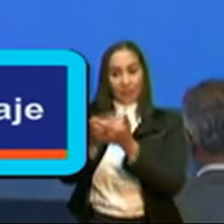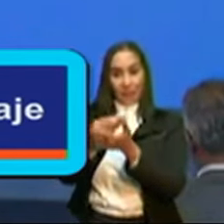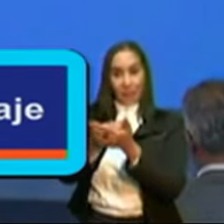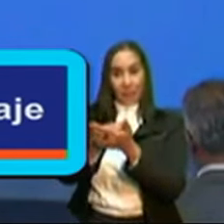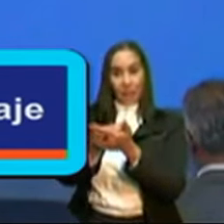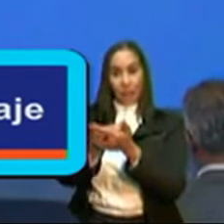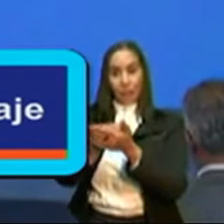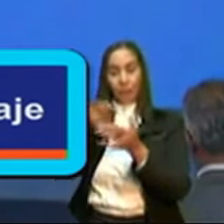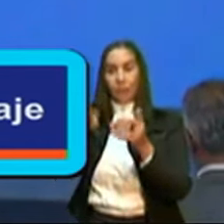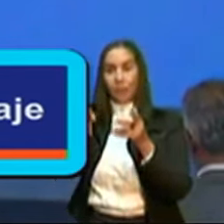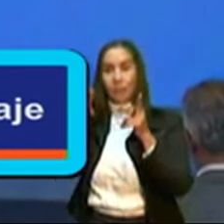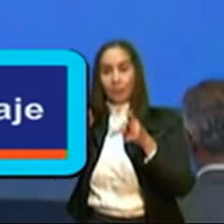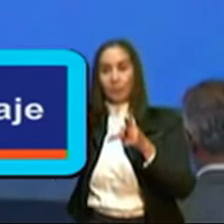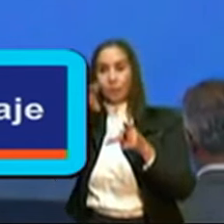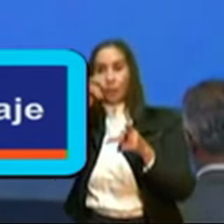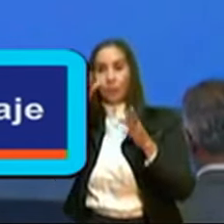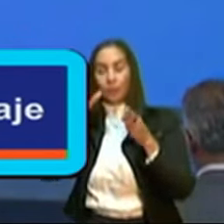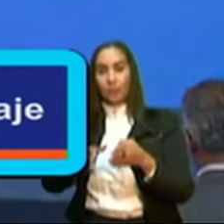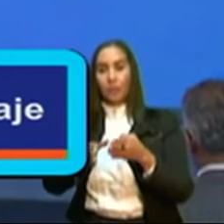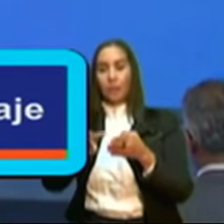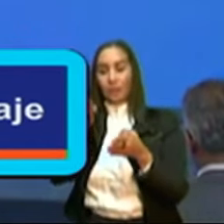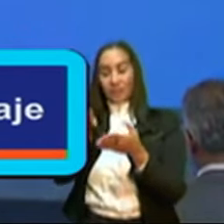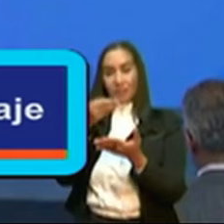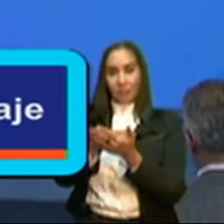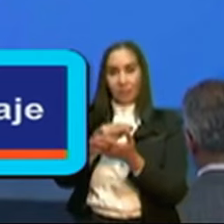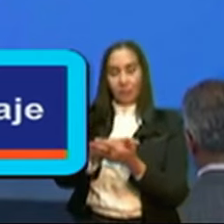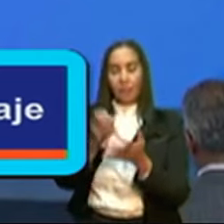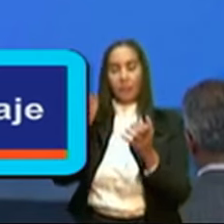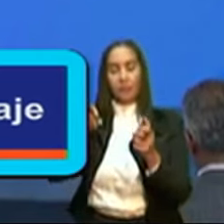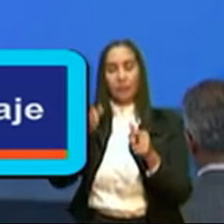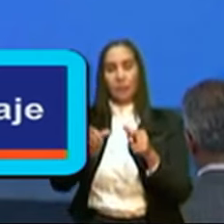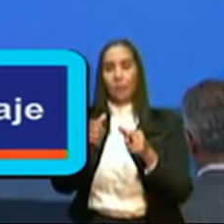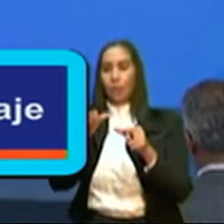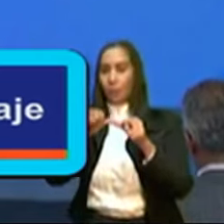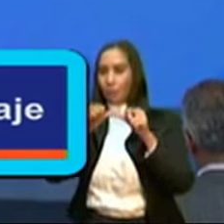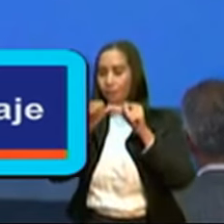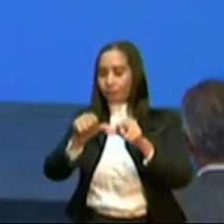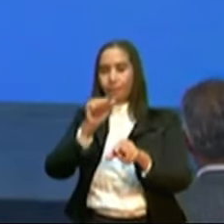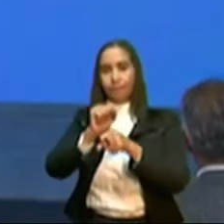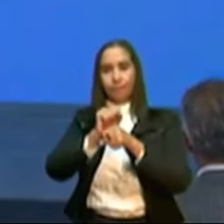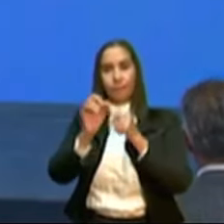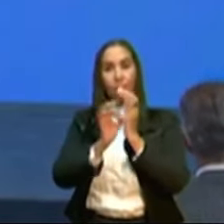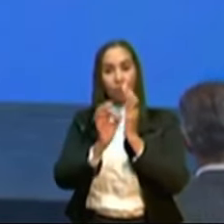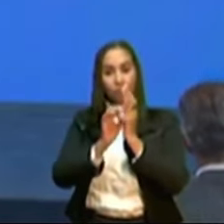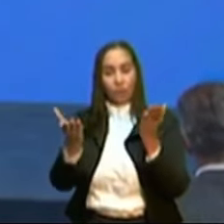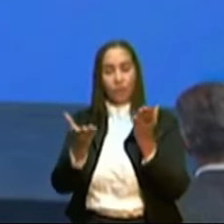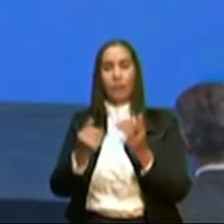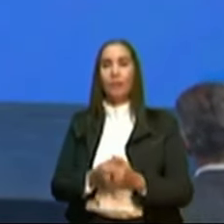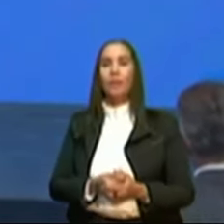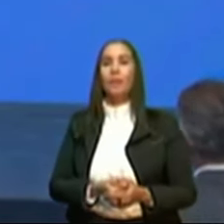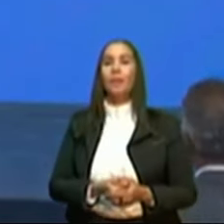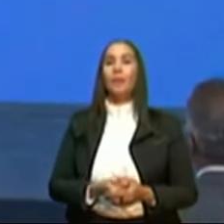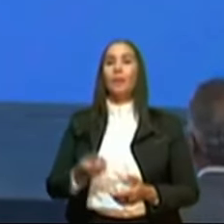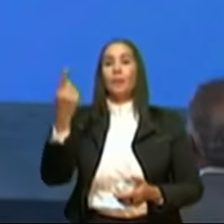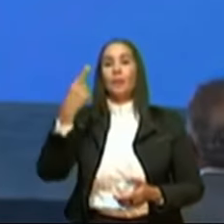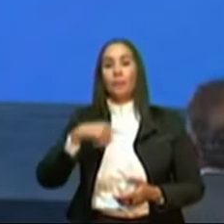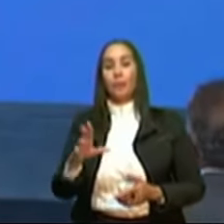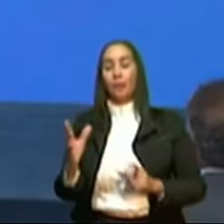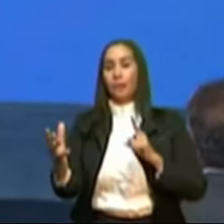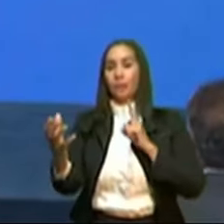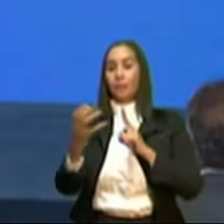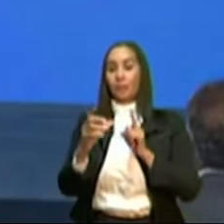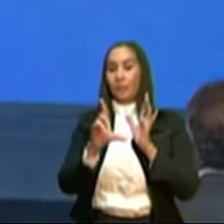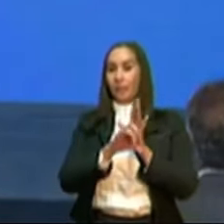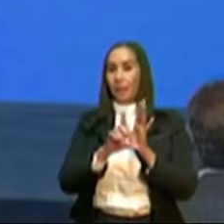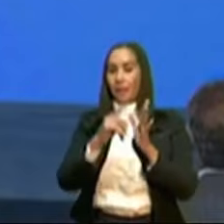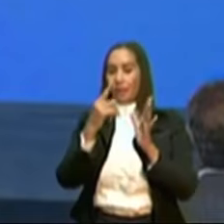pueblo que está ahí, que tenemos que ponerlo a funcionar, pero sí, señores, sin afectar nuestras